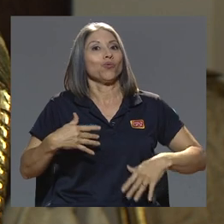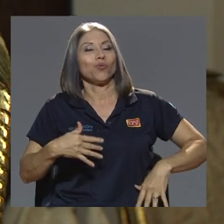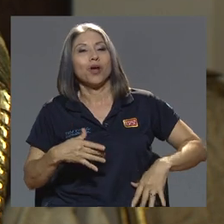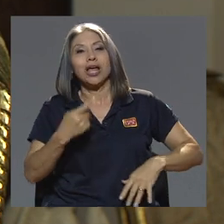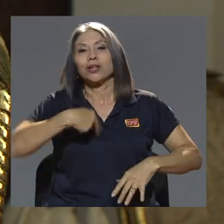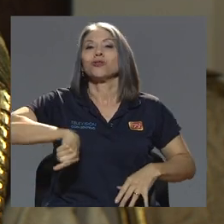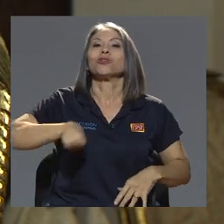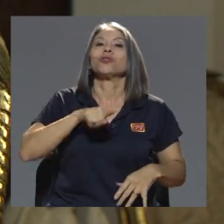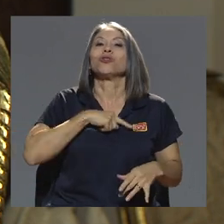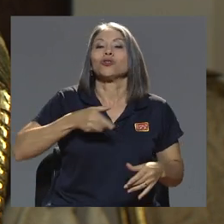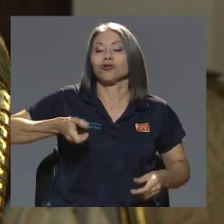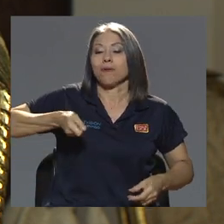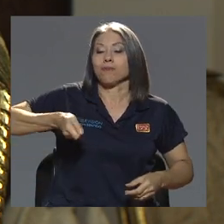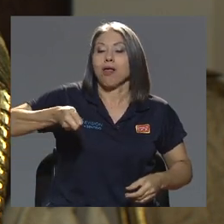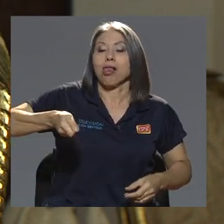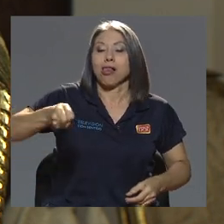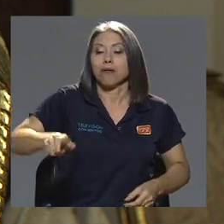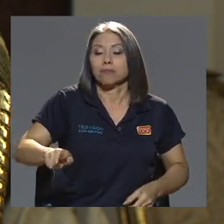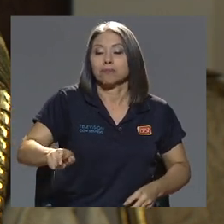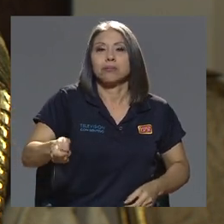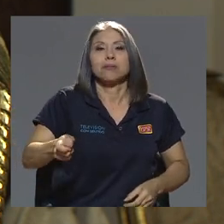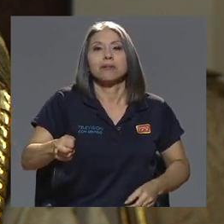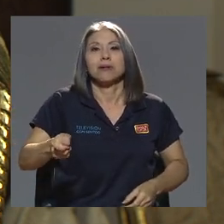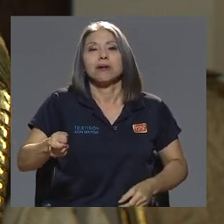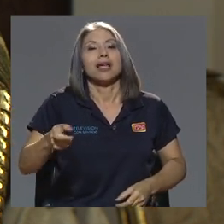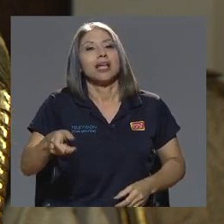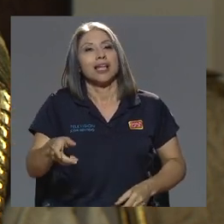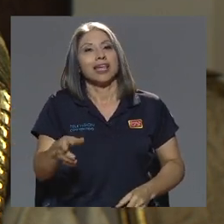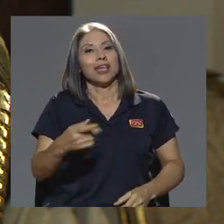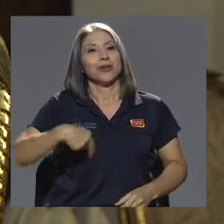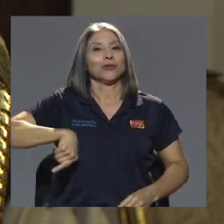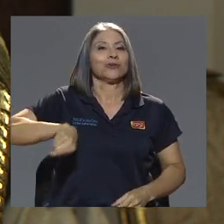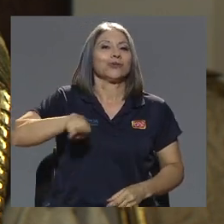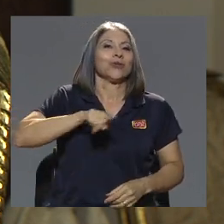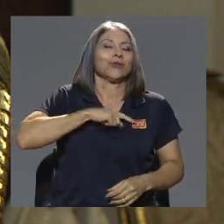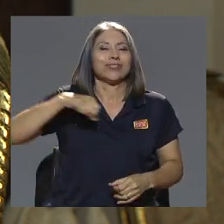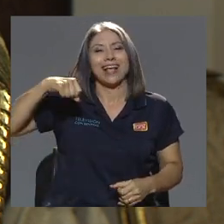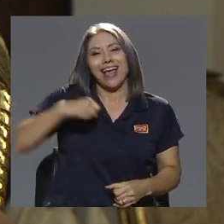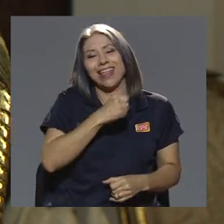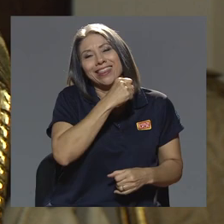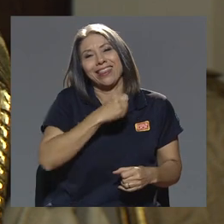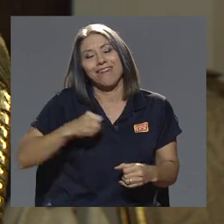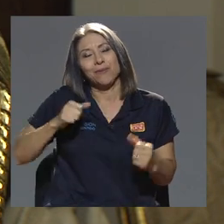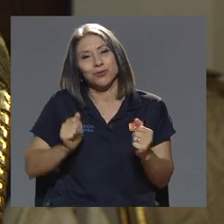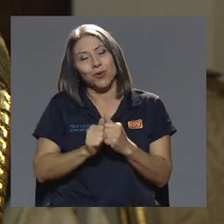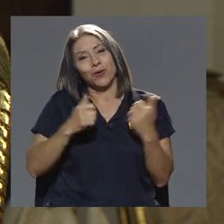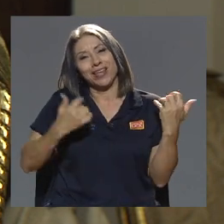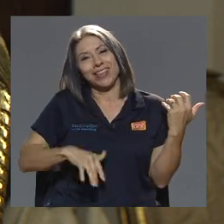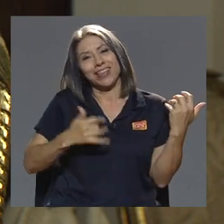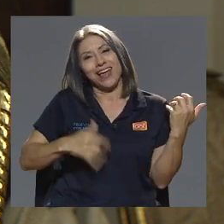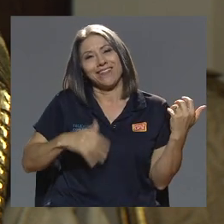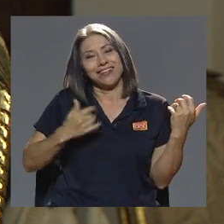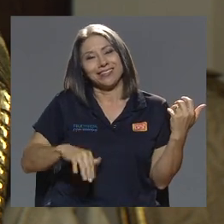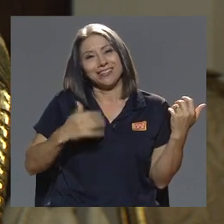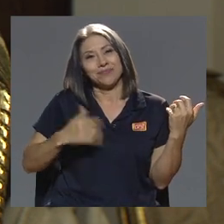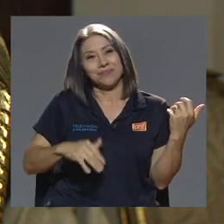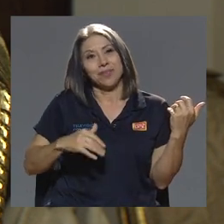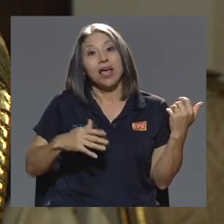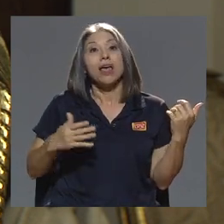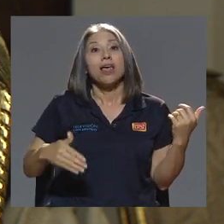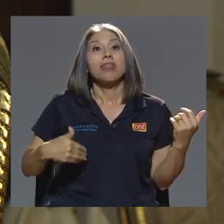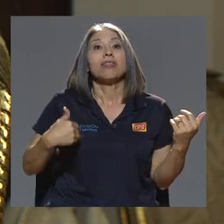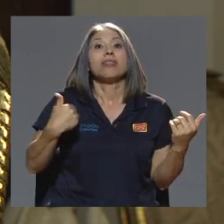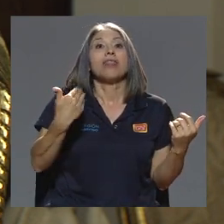una grabadora y cantábamos en primera voz toda la música, wow, con guitarras. Después poníamos esa grabadora